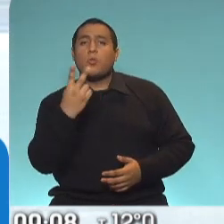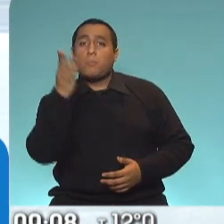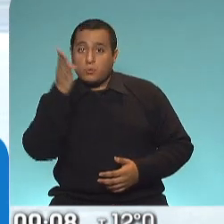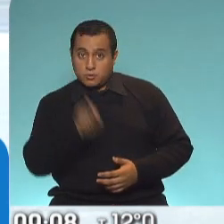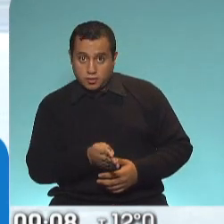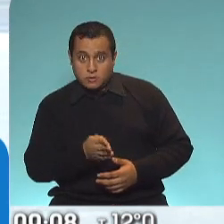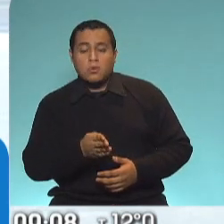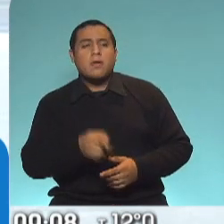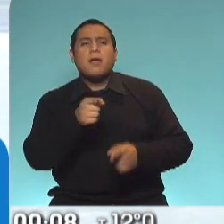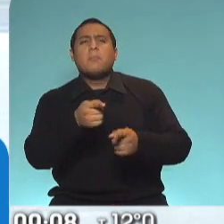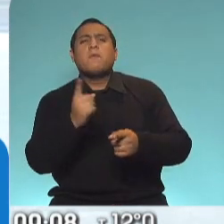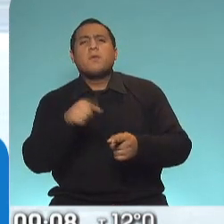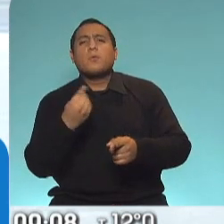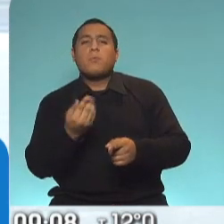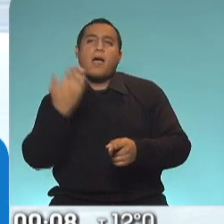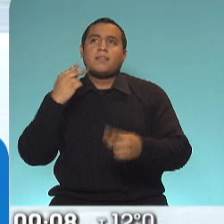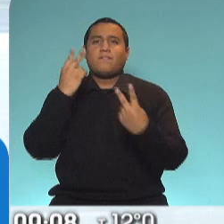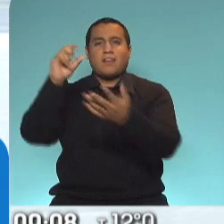14,2% tiene un antecedente de viaje,